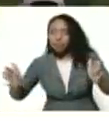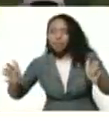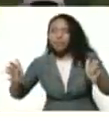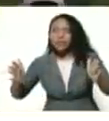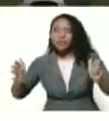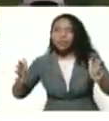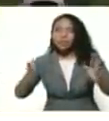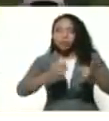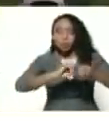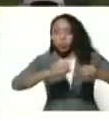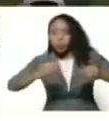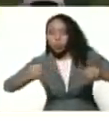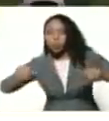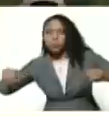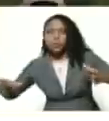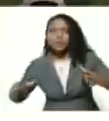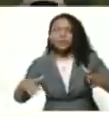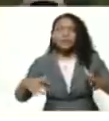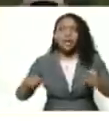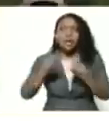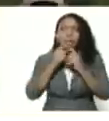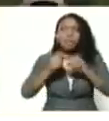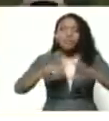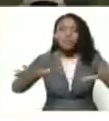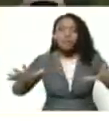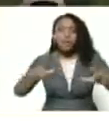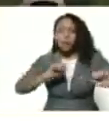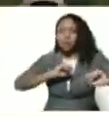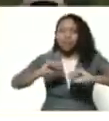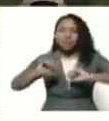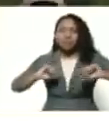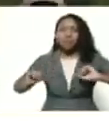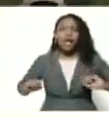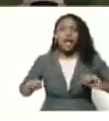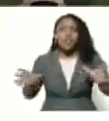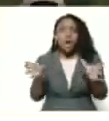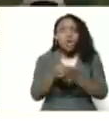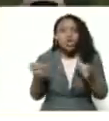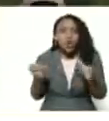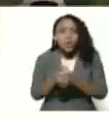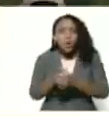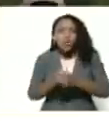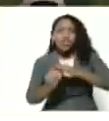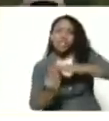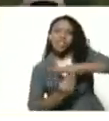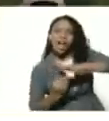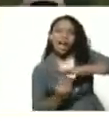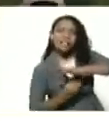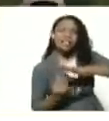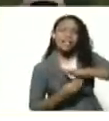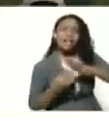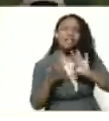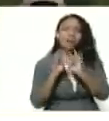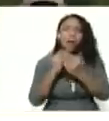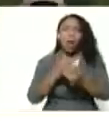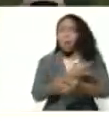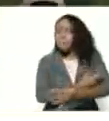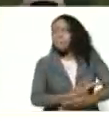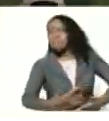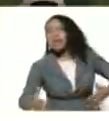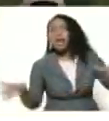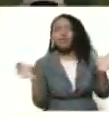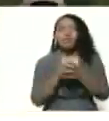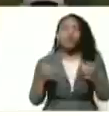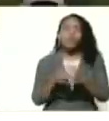de organización, de despliegue y de movilización de los comités de bases, de los miles de comités de